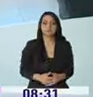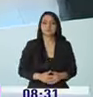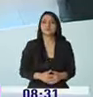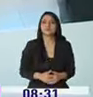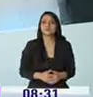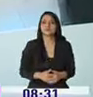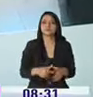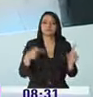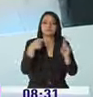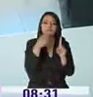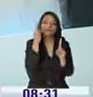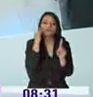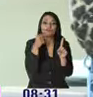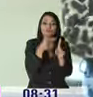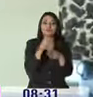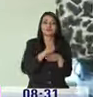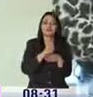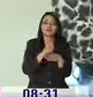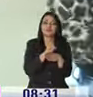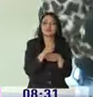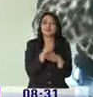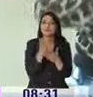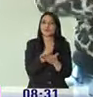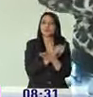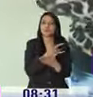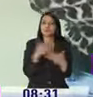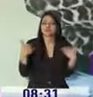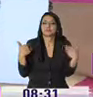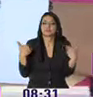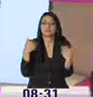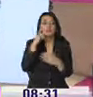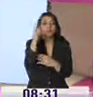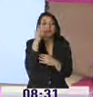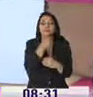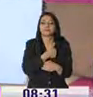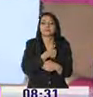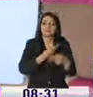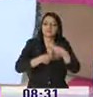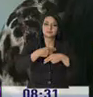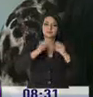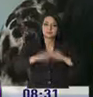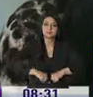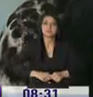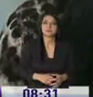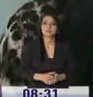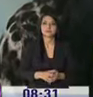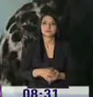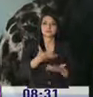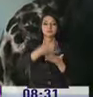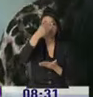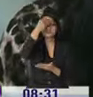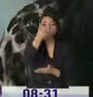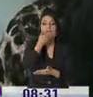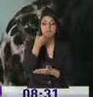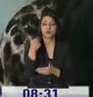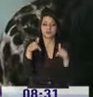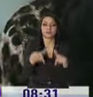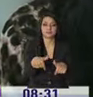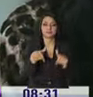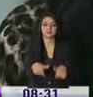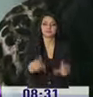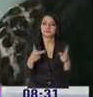las practicantes de esta clase. Está contenta y explica que sueña con tener su propio negocio. Y aprender mejor aquí y